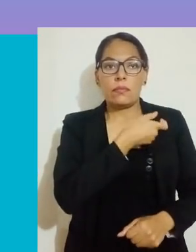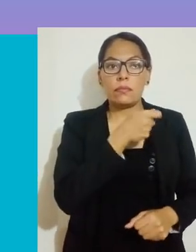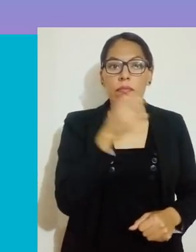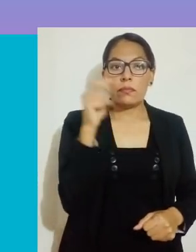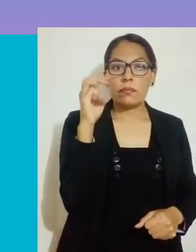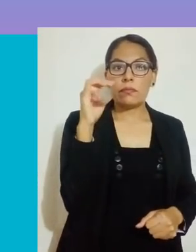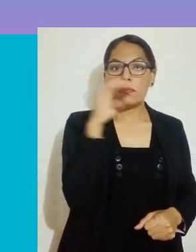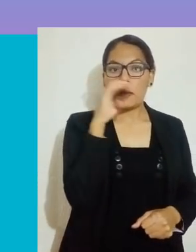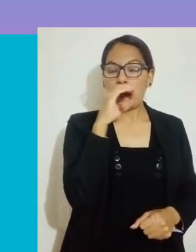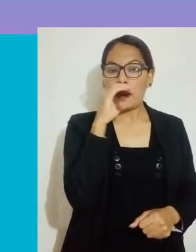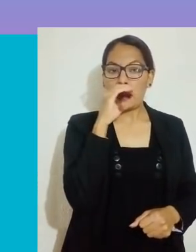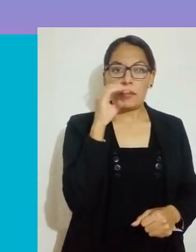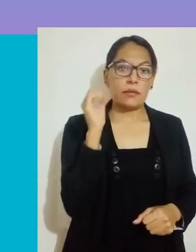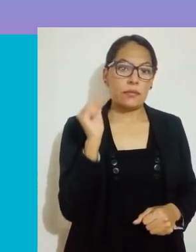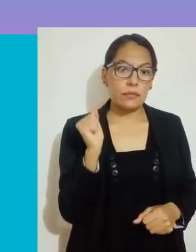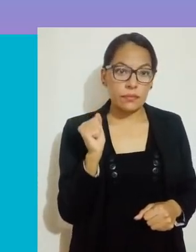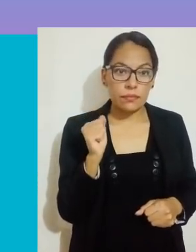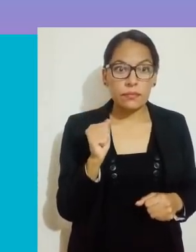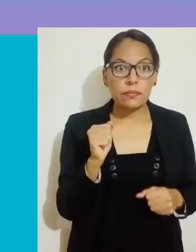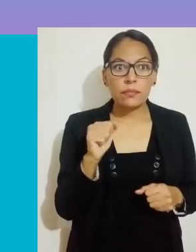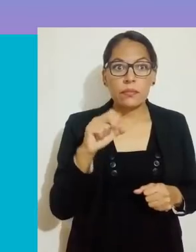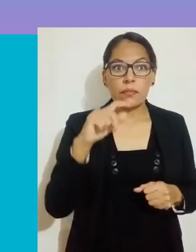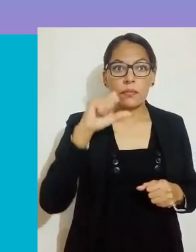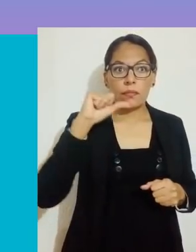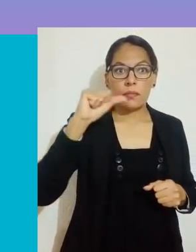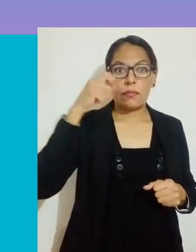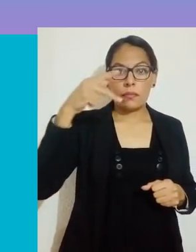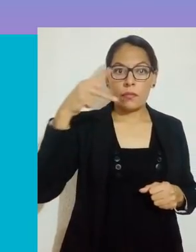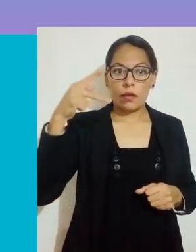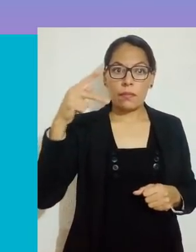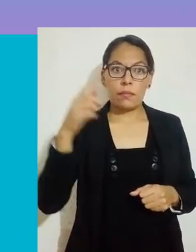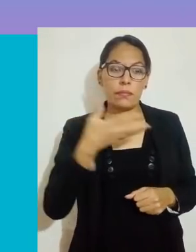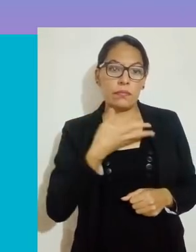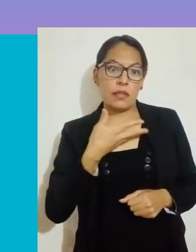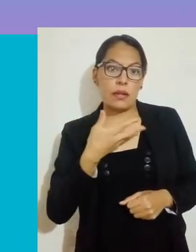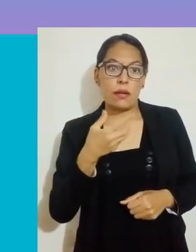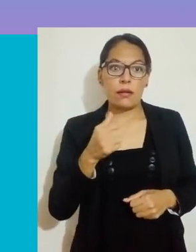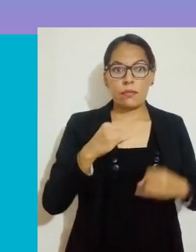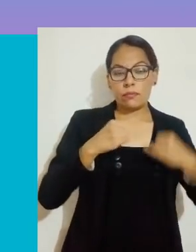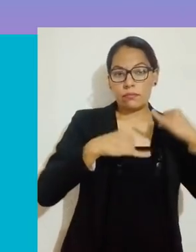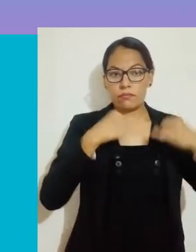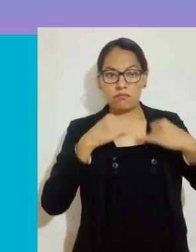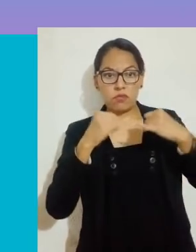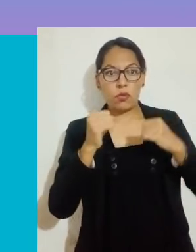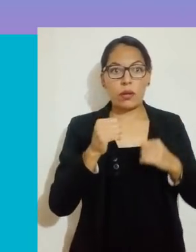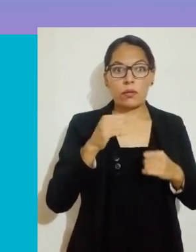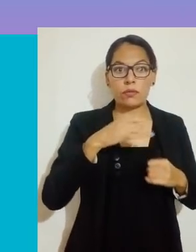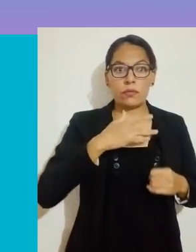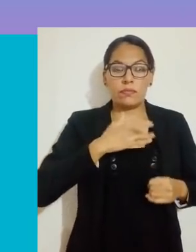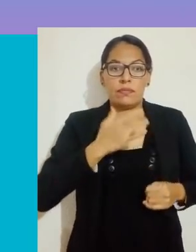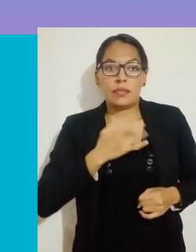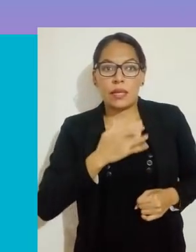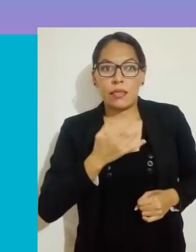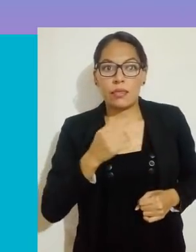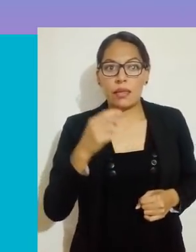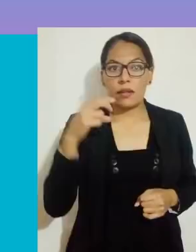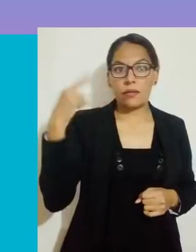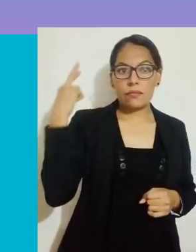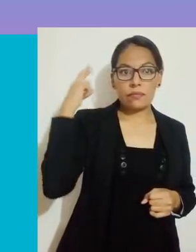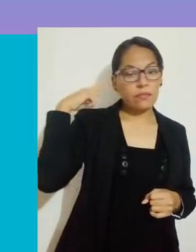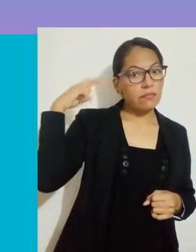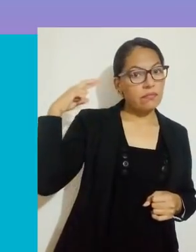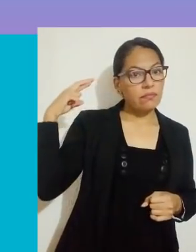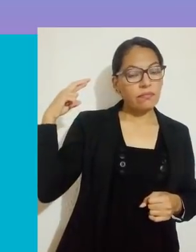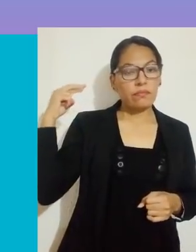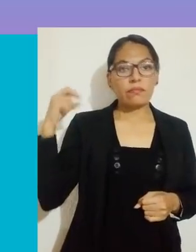me gustó, que es para los niños. Diversión accesible para ciegos, español